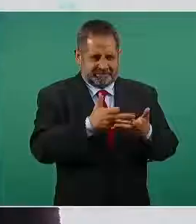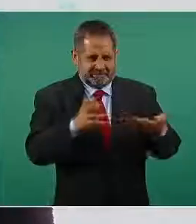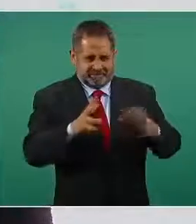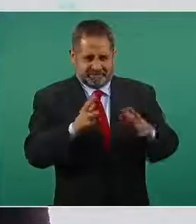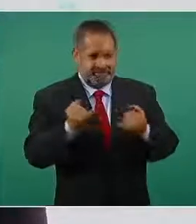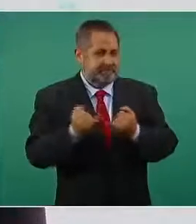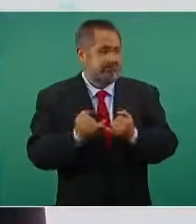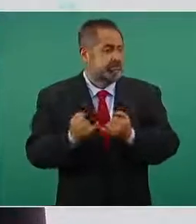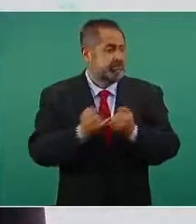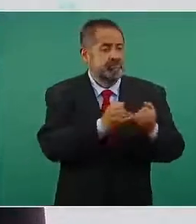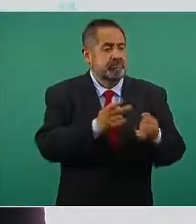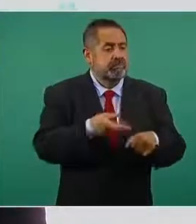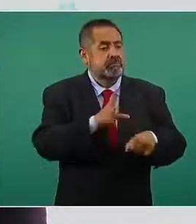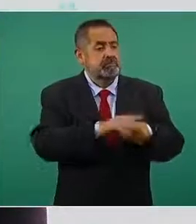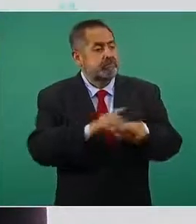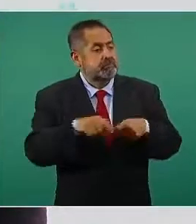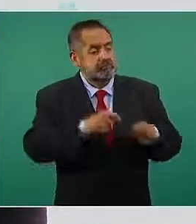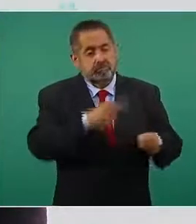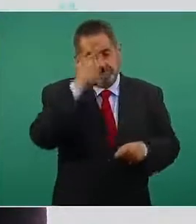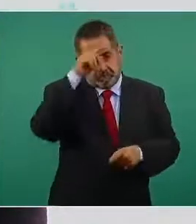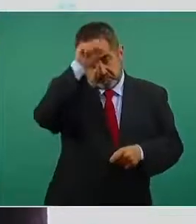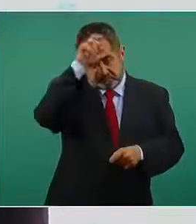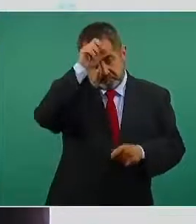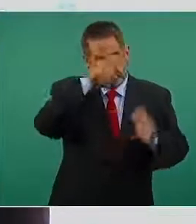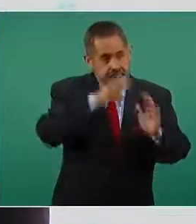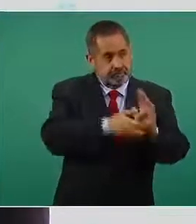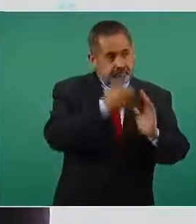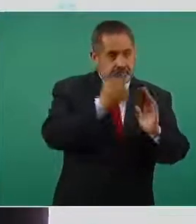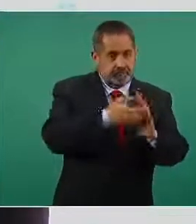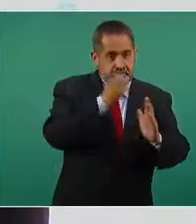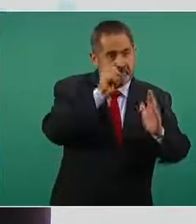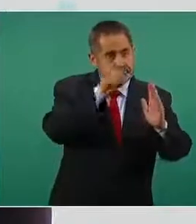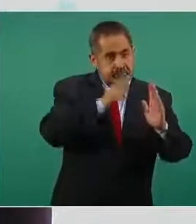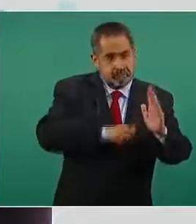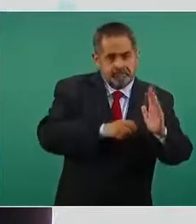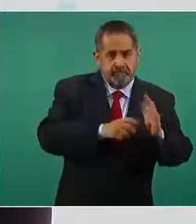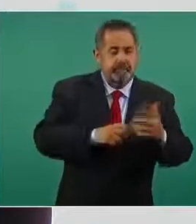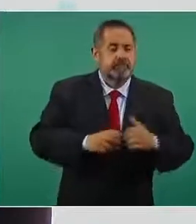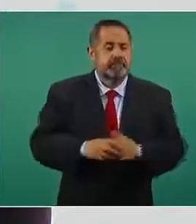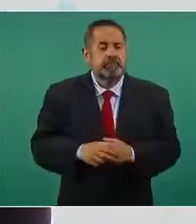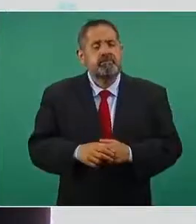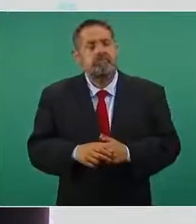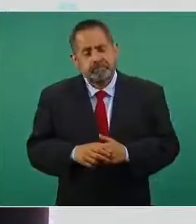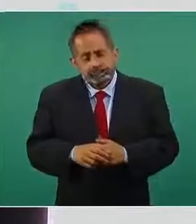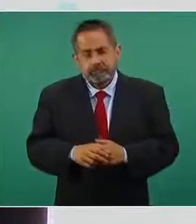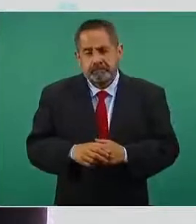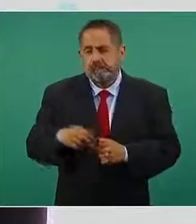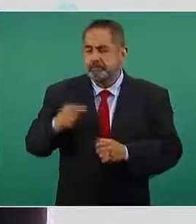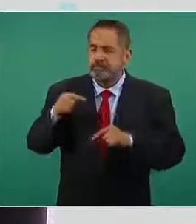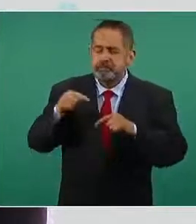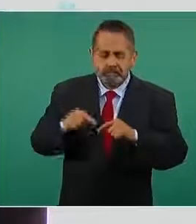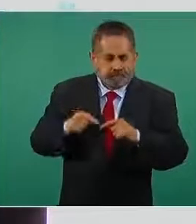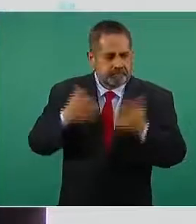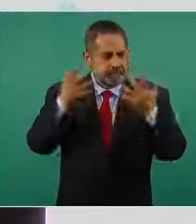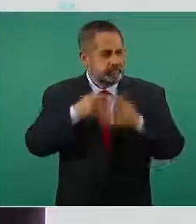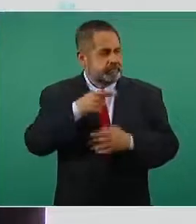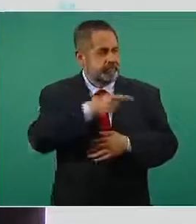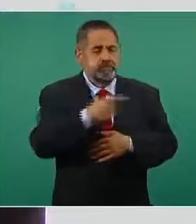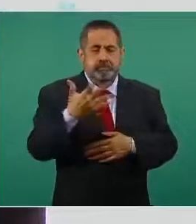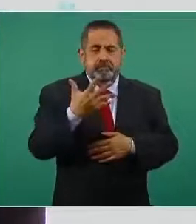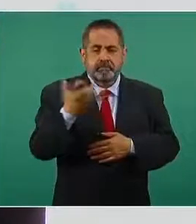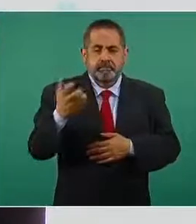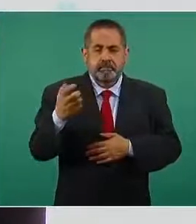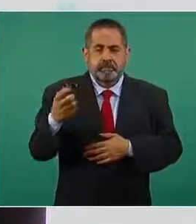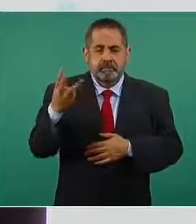Se tienen diferentes proyectos, los cuales encontramos cuando ya llegamos a la administración, 503 en etapa